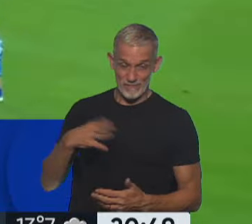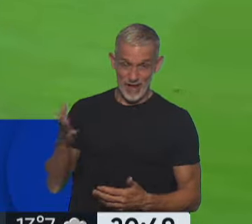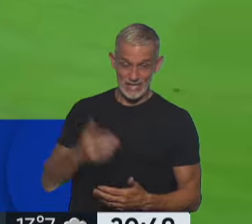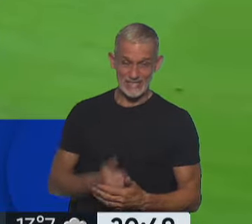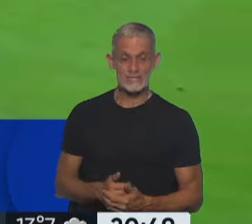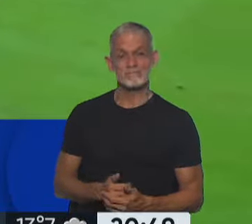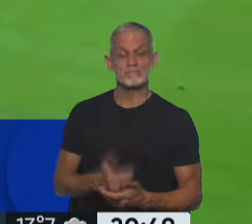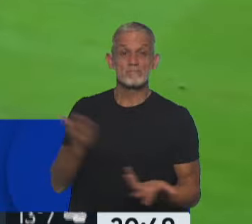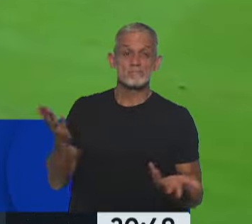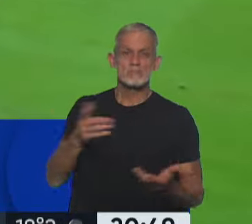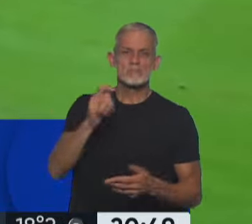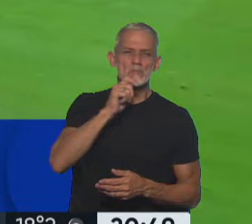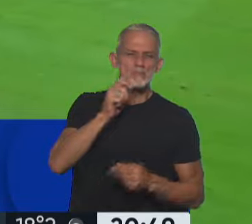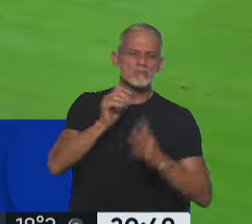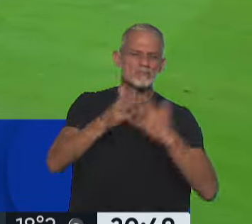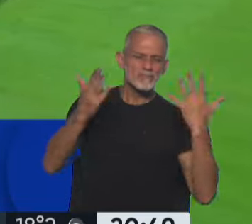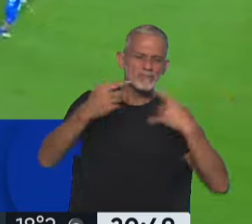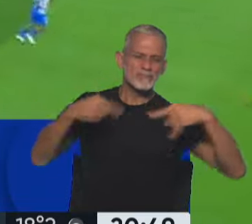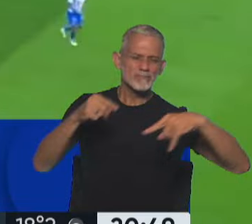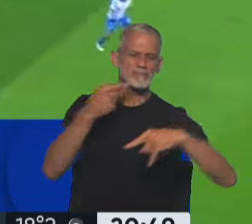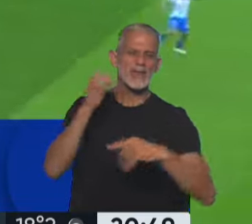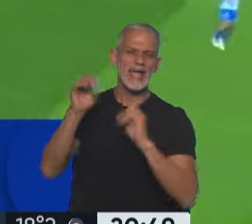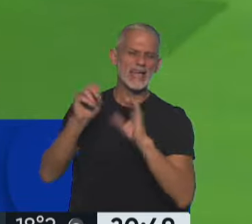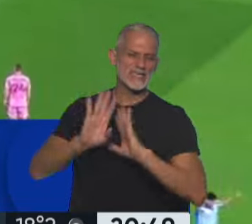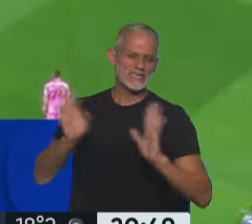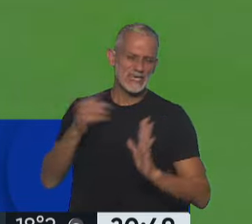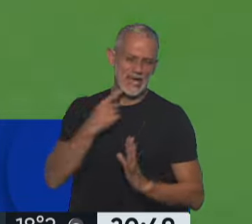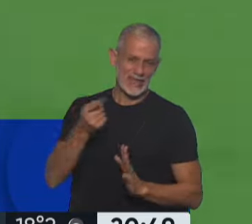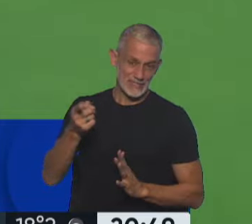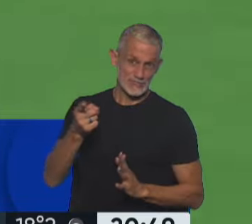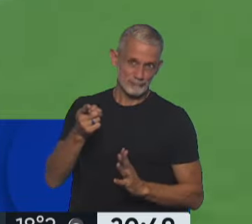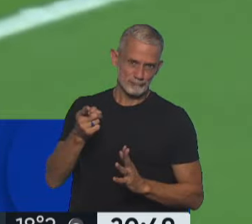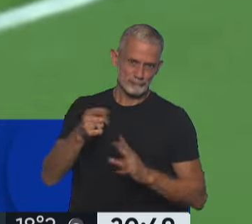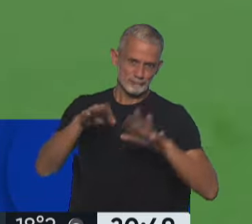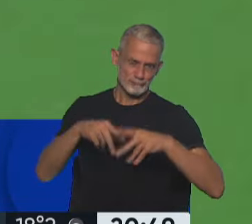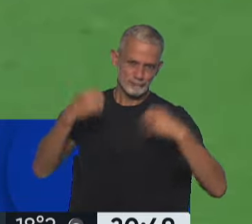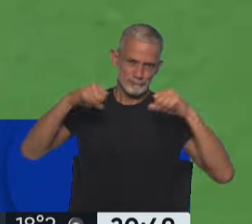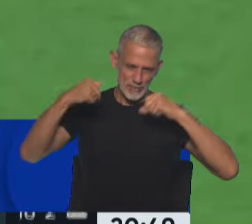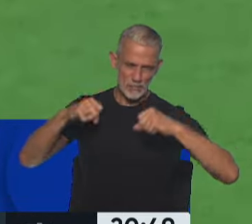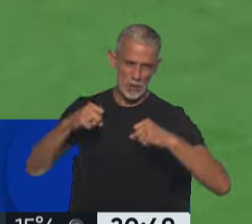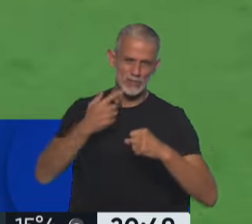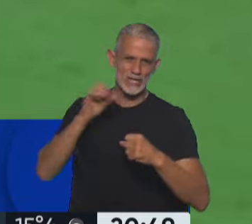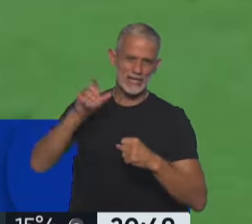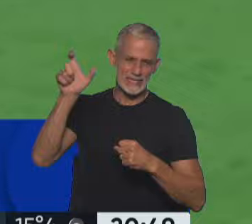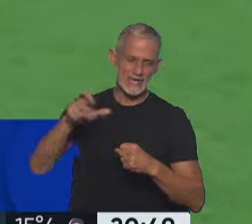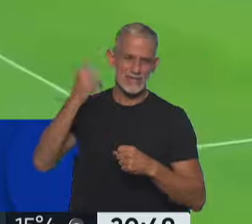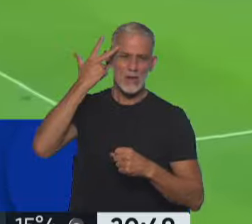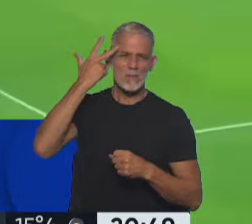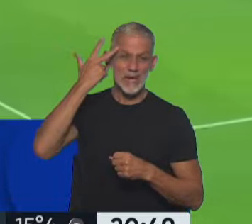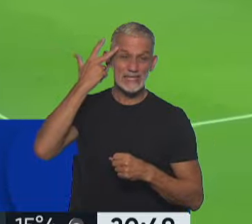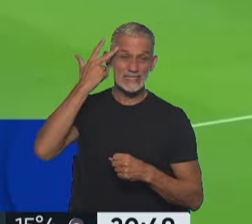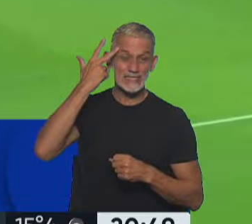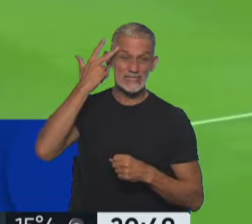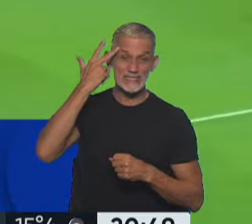la crítica de la prensa en las últimas horas internacional, en todas las redacciones deportivas, coinciden que Messi es